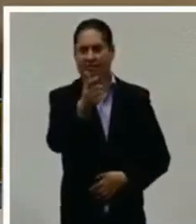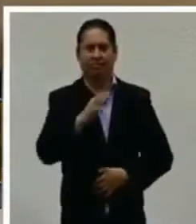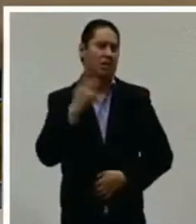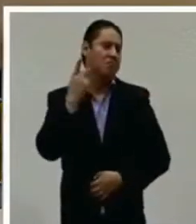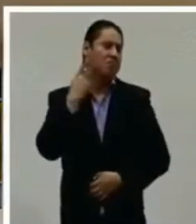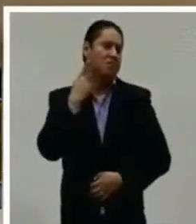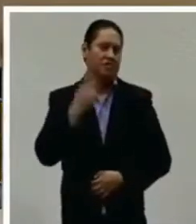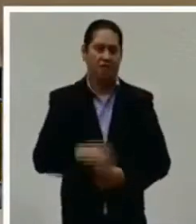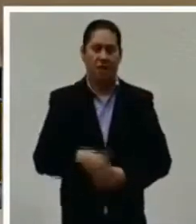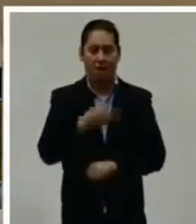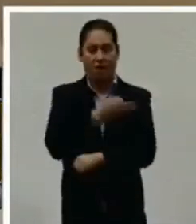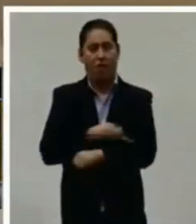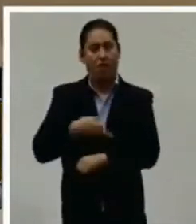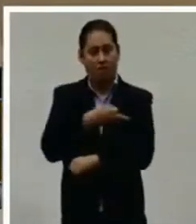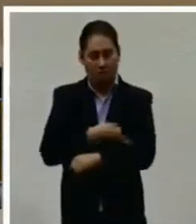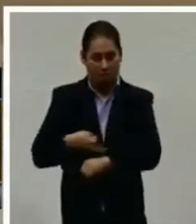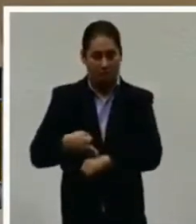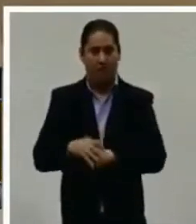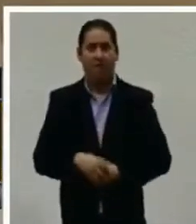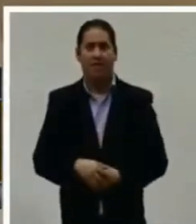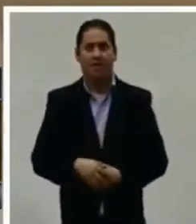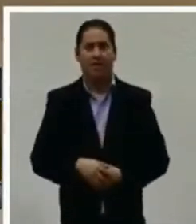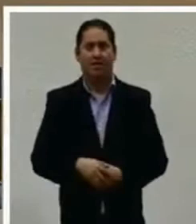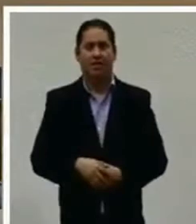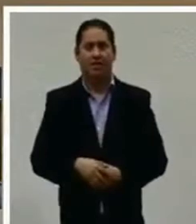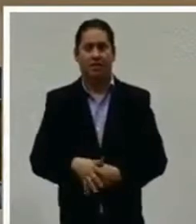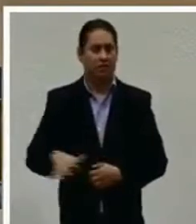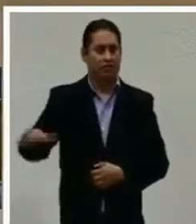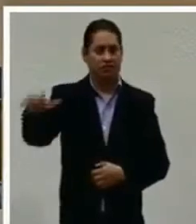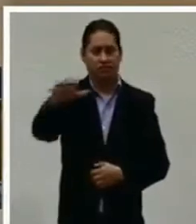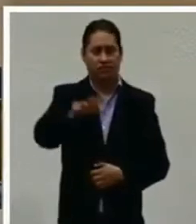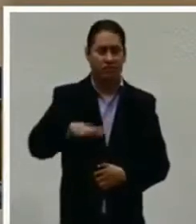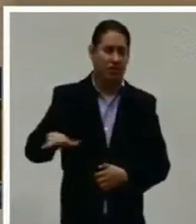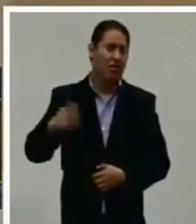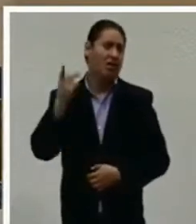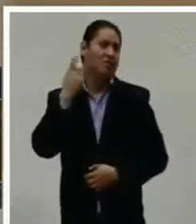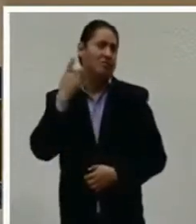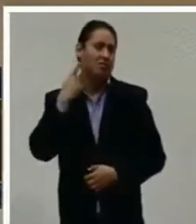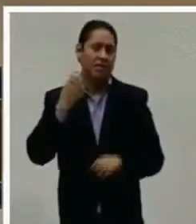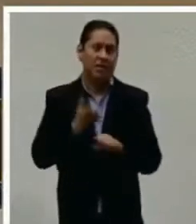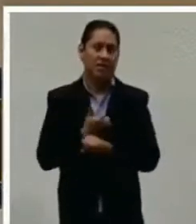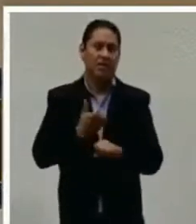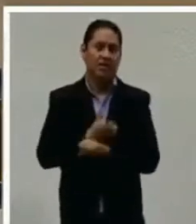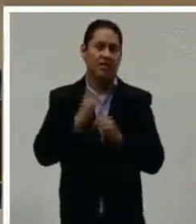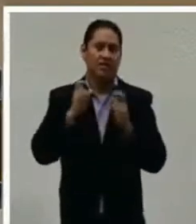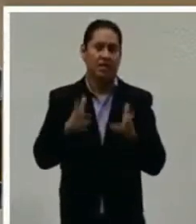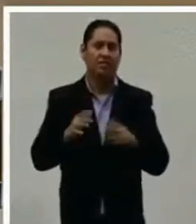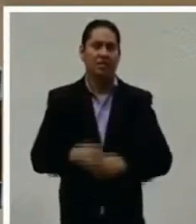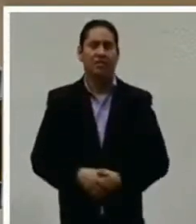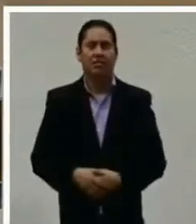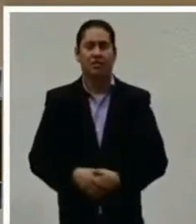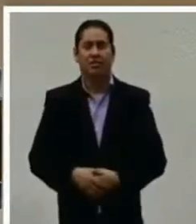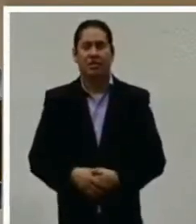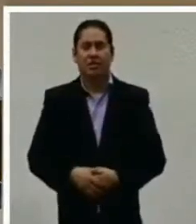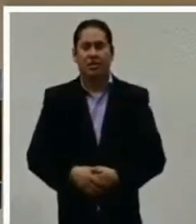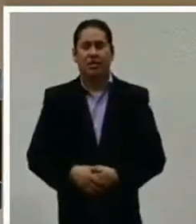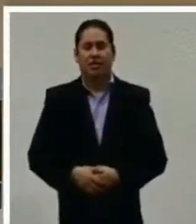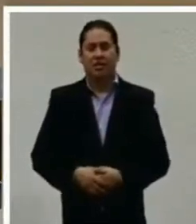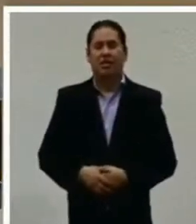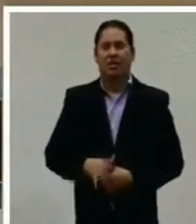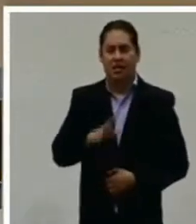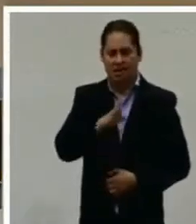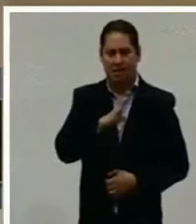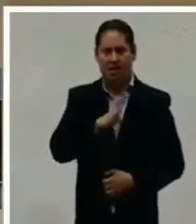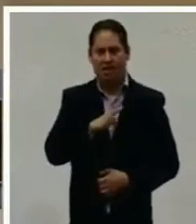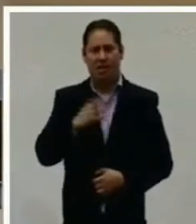Hay familias de cacicazgos en los partidos públicos del estado de Chiapas que han estado a través